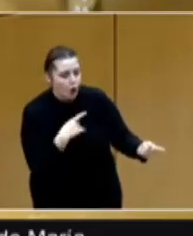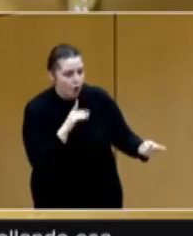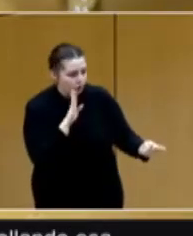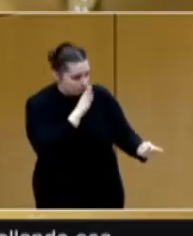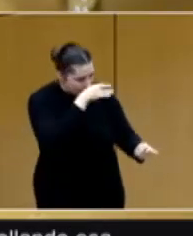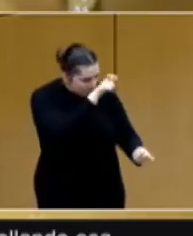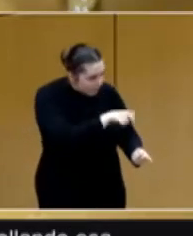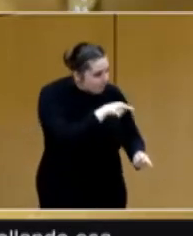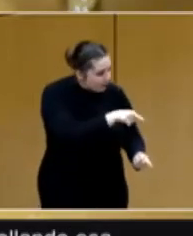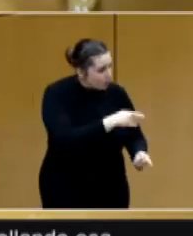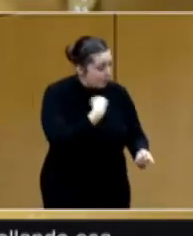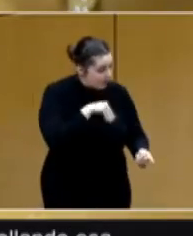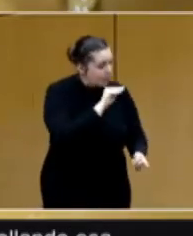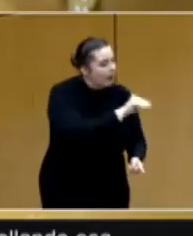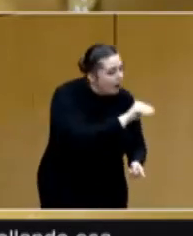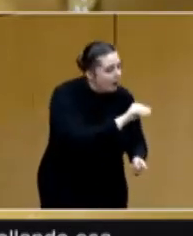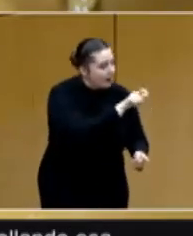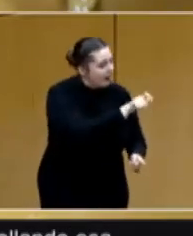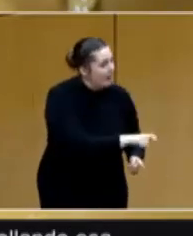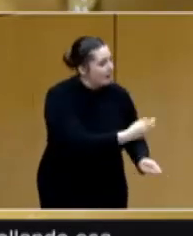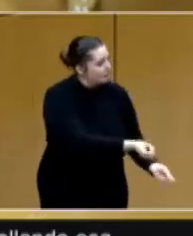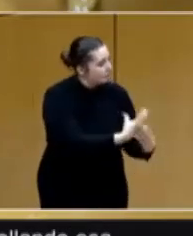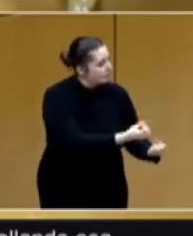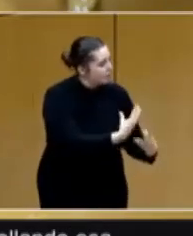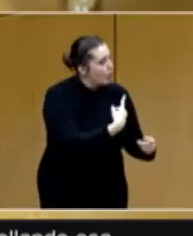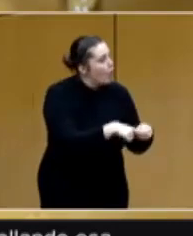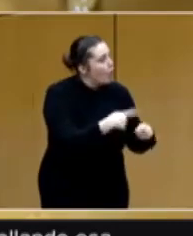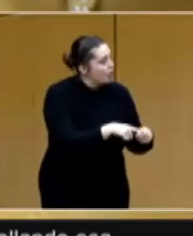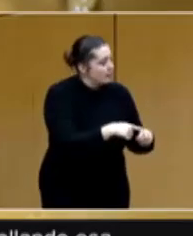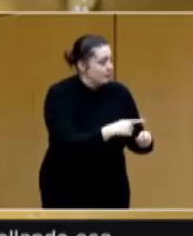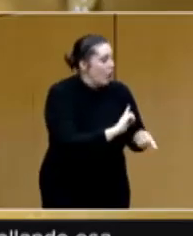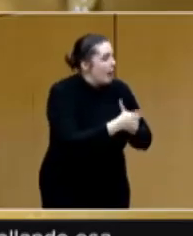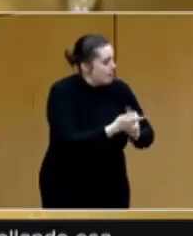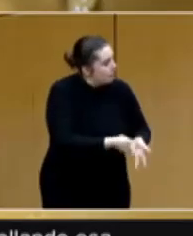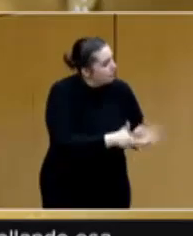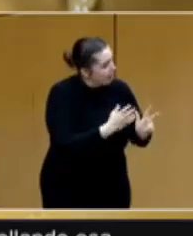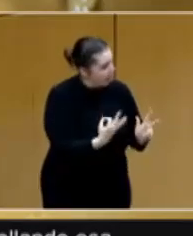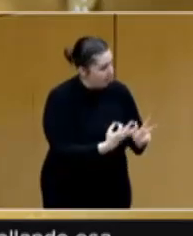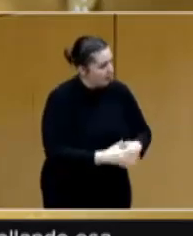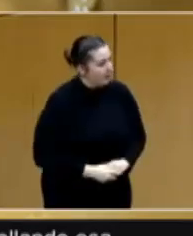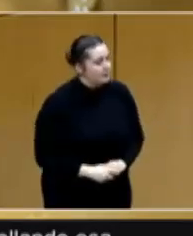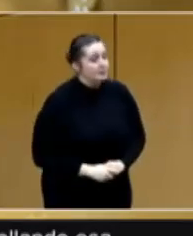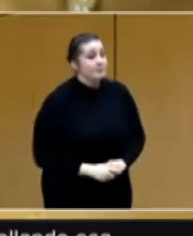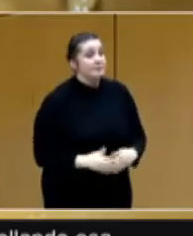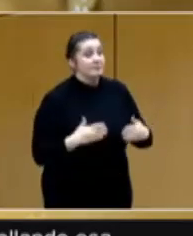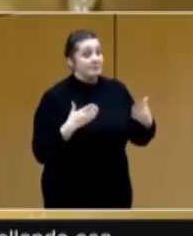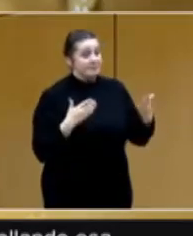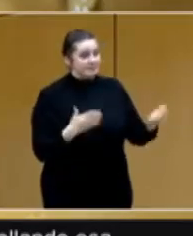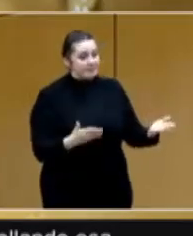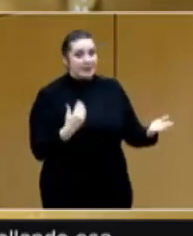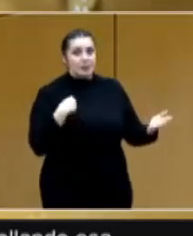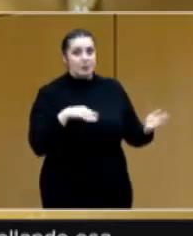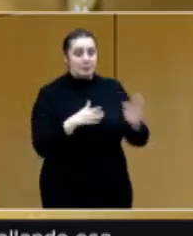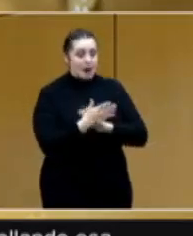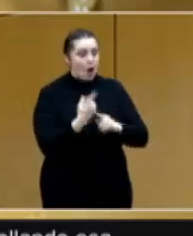dirigirnos a la persona porque es ella la que tiene que transmitir sus cambios entonces dentro de ese trabajo de desaprender lo que teníamos